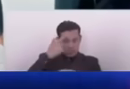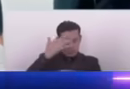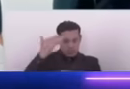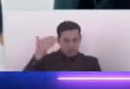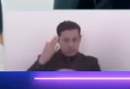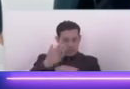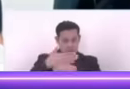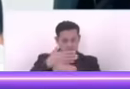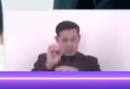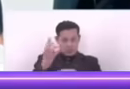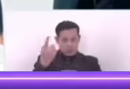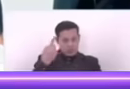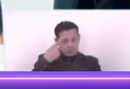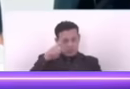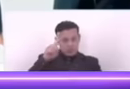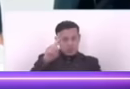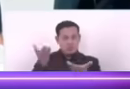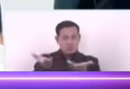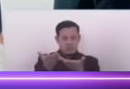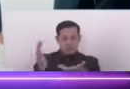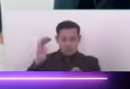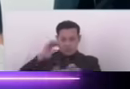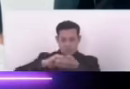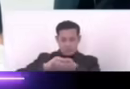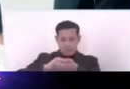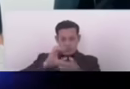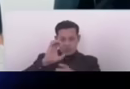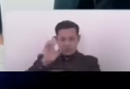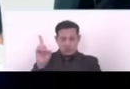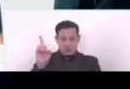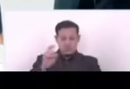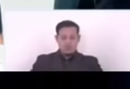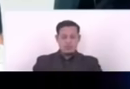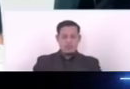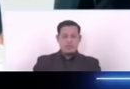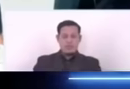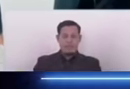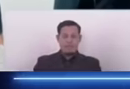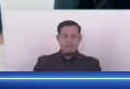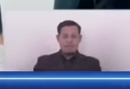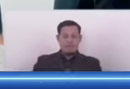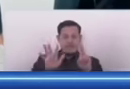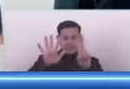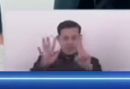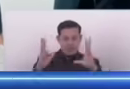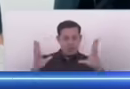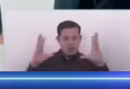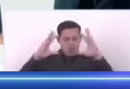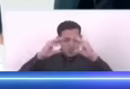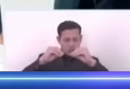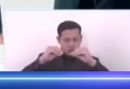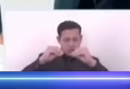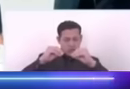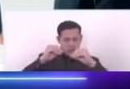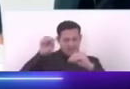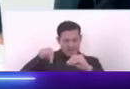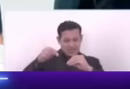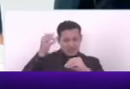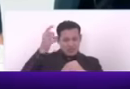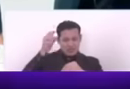son nuevas ideas por eso es que se tuvo que hacer la coalición con el CD y a las siete de la noche